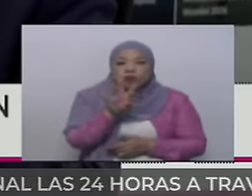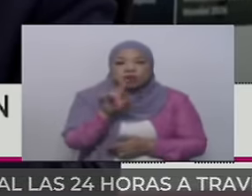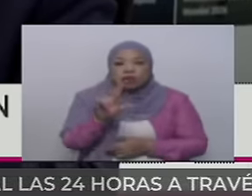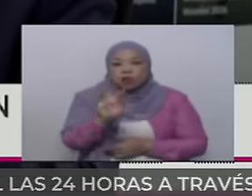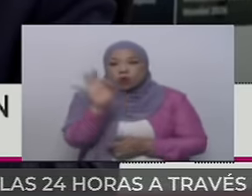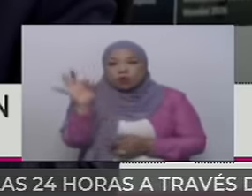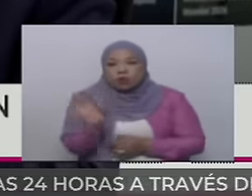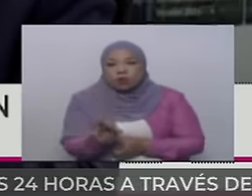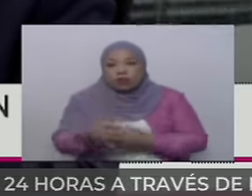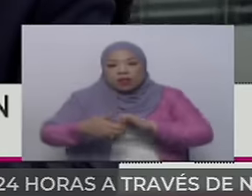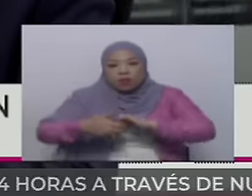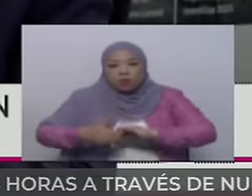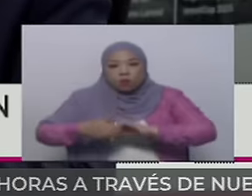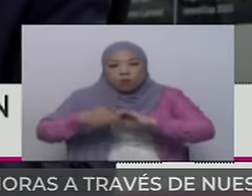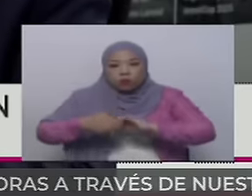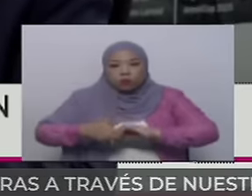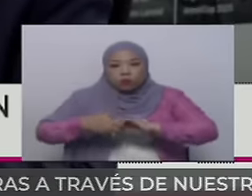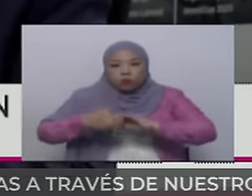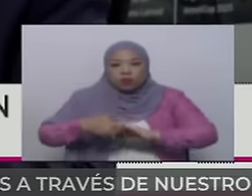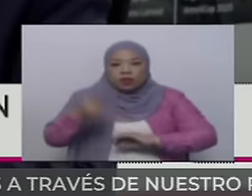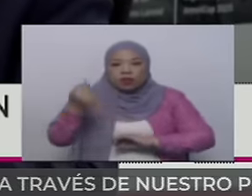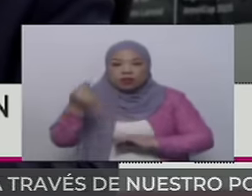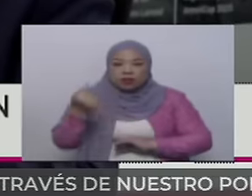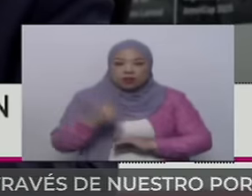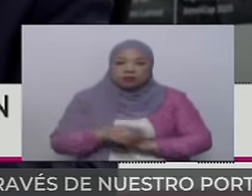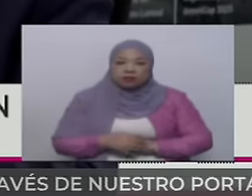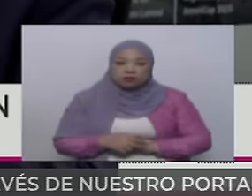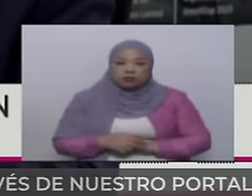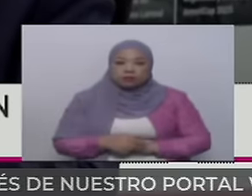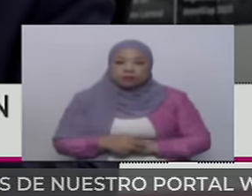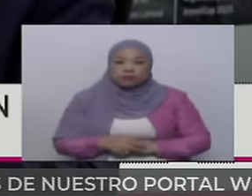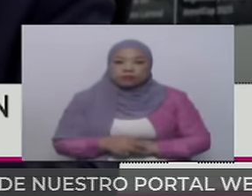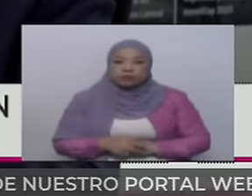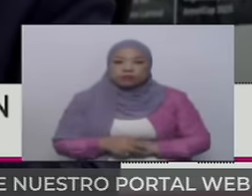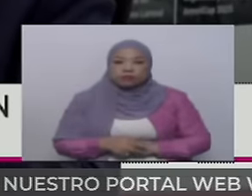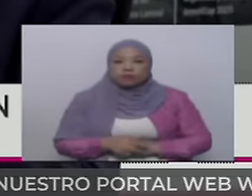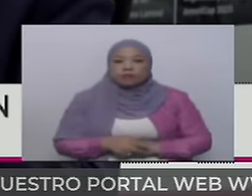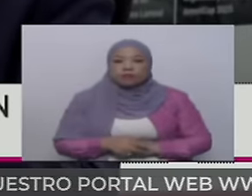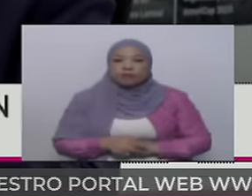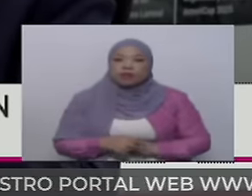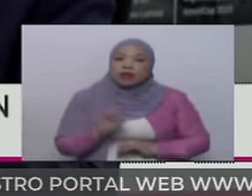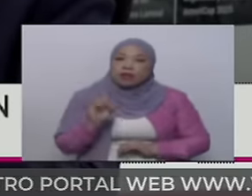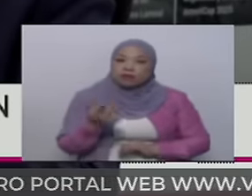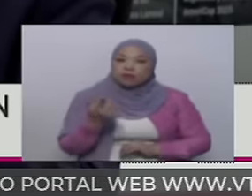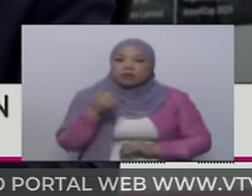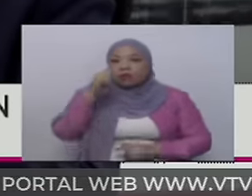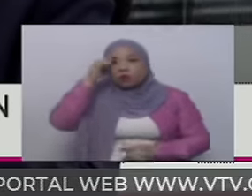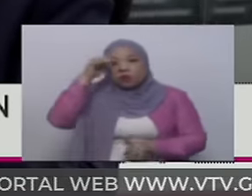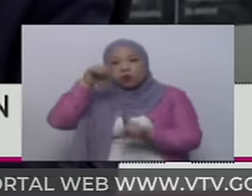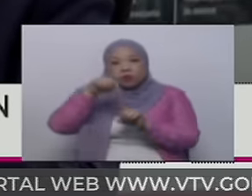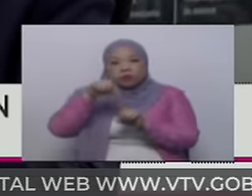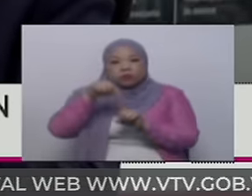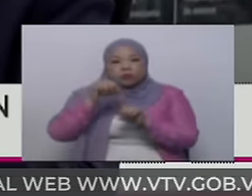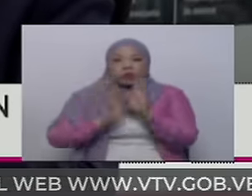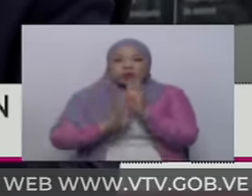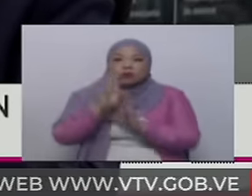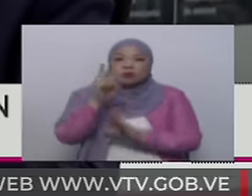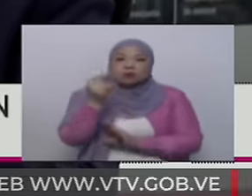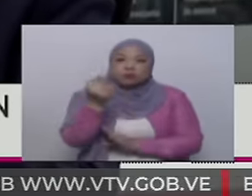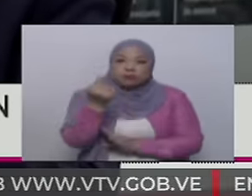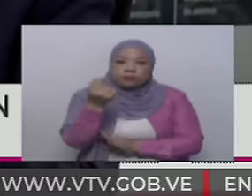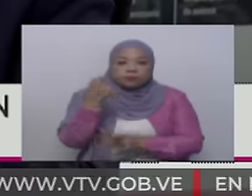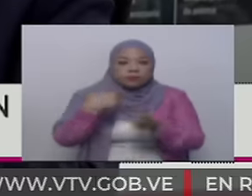de la recaudación. Por doble razón. En primer lugar, indica crecimiento de la